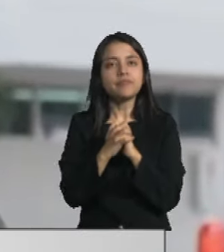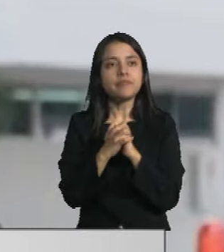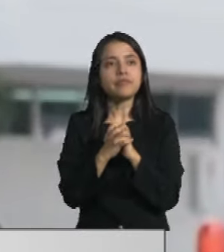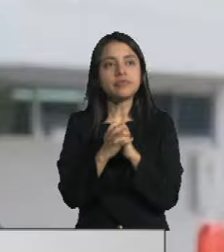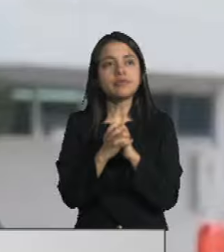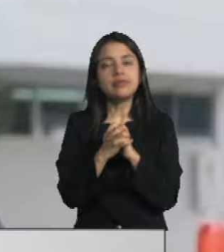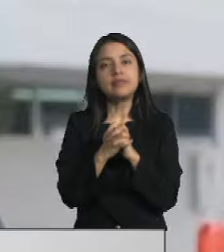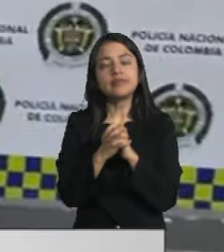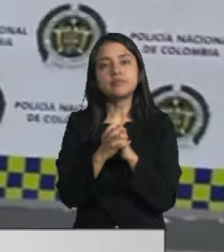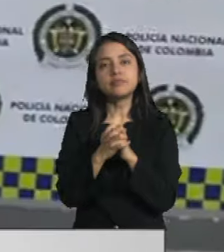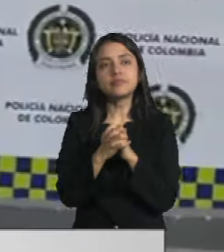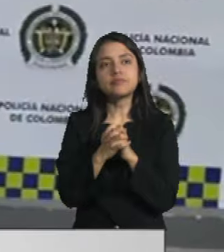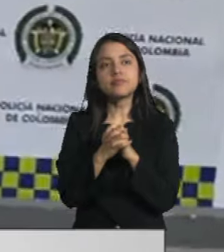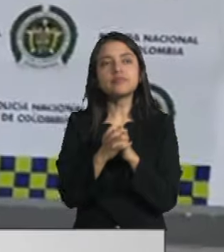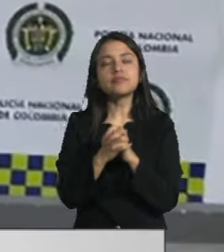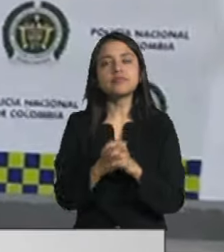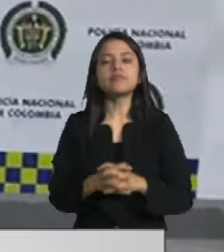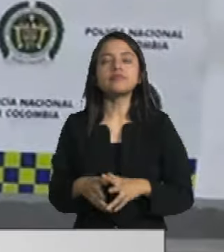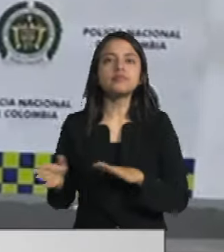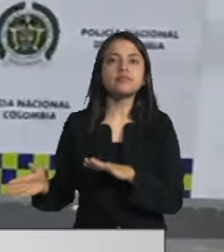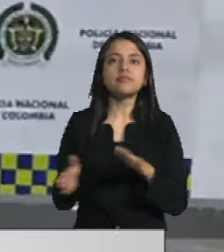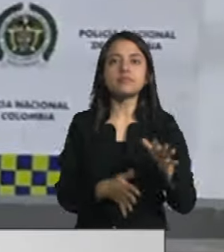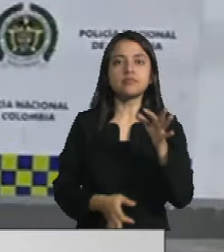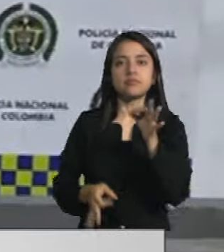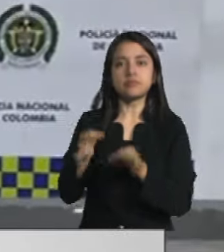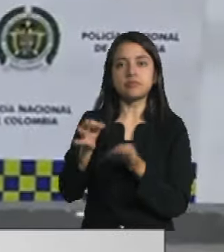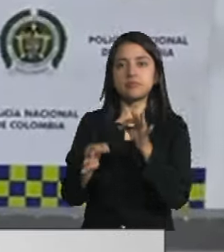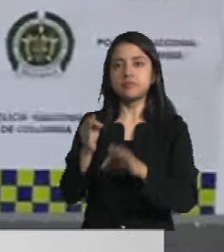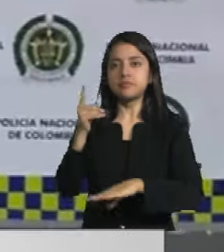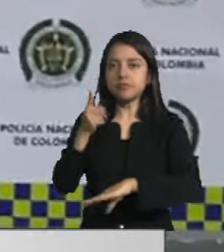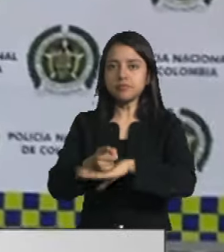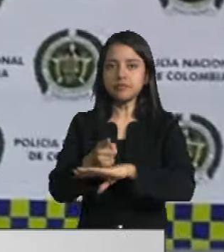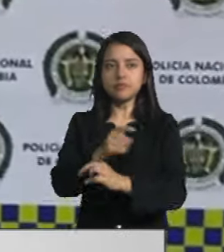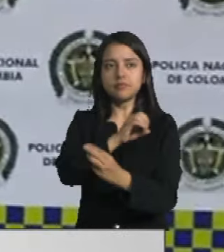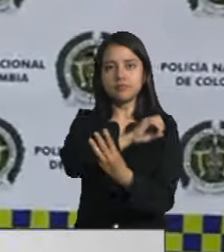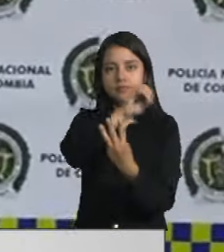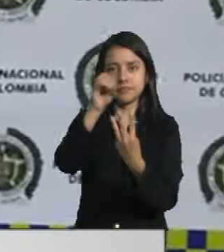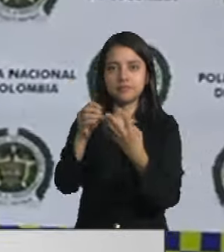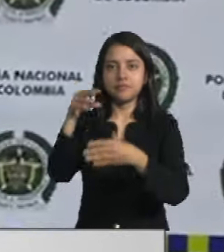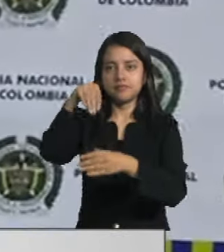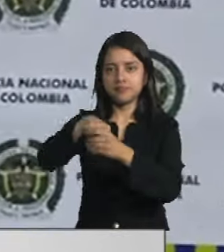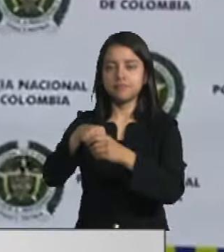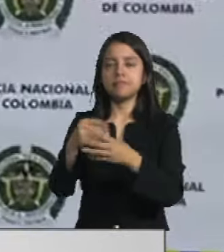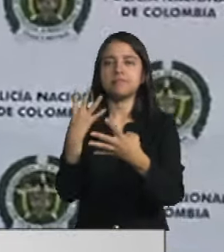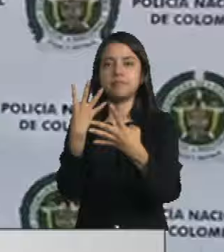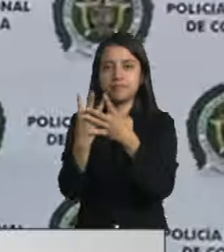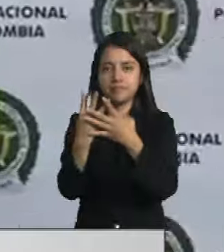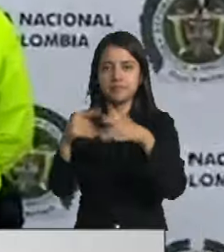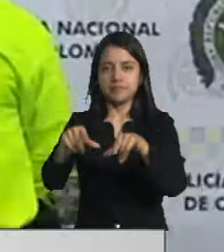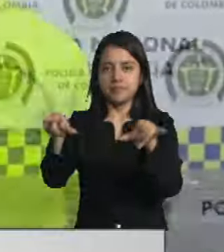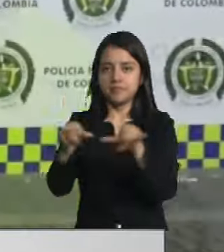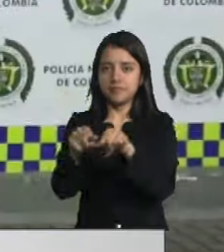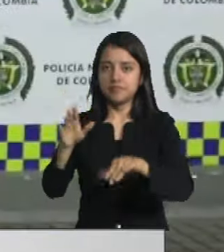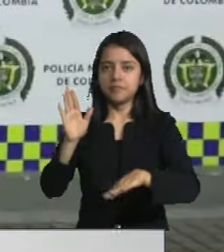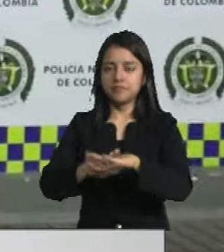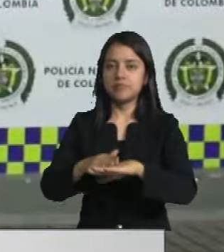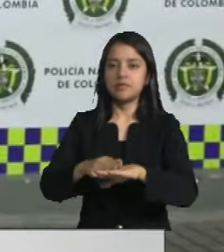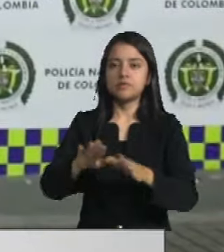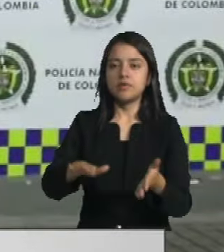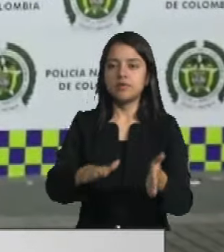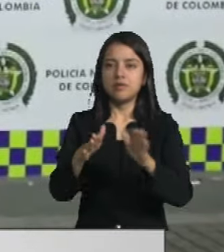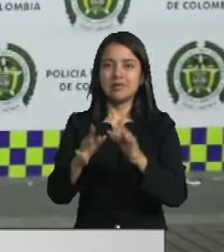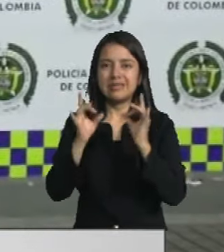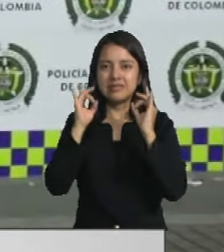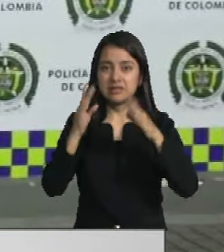que se manejó para este caso. Un juez de control de garantías dictó medida de aseguramiento intramural a los capturados por homicidio con circunstancias